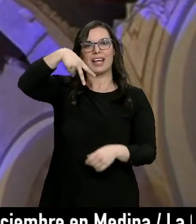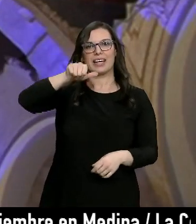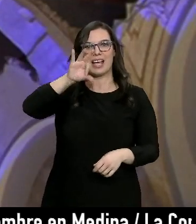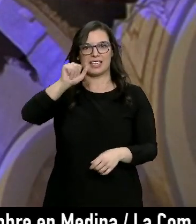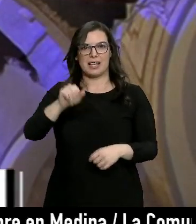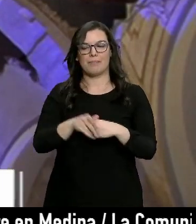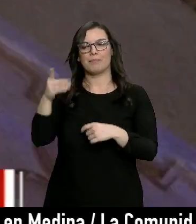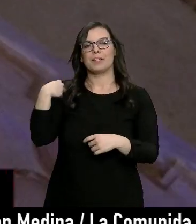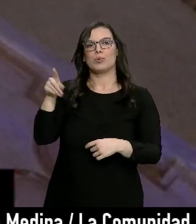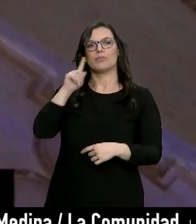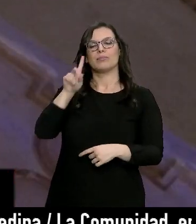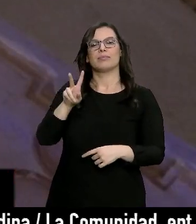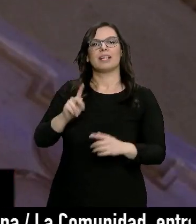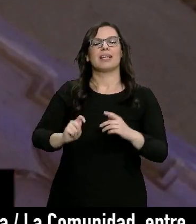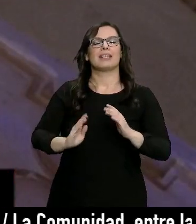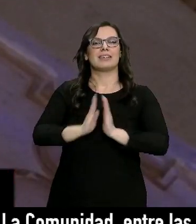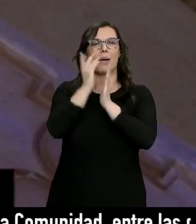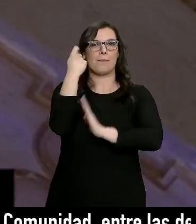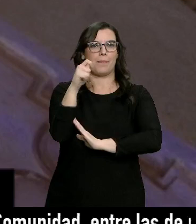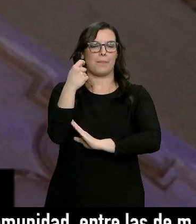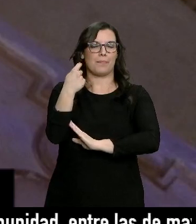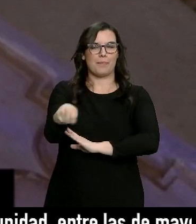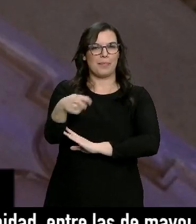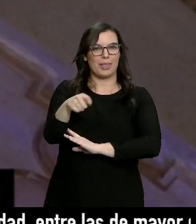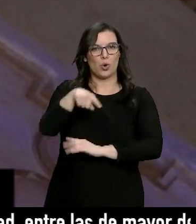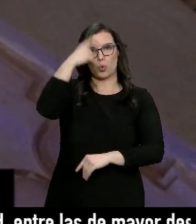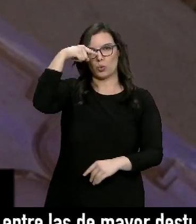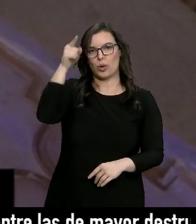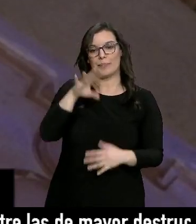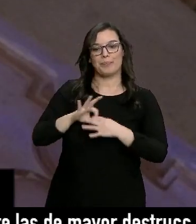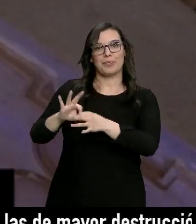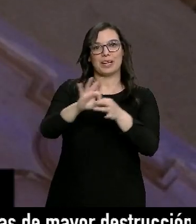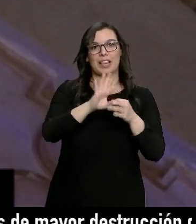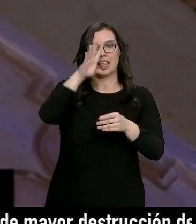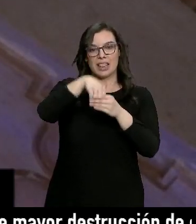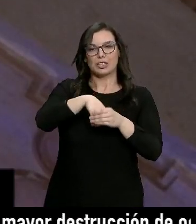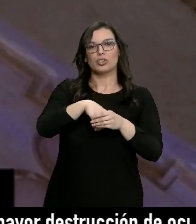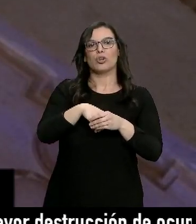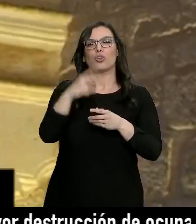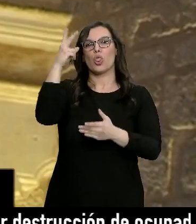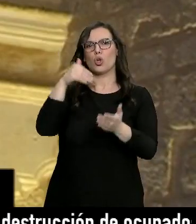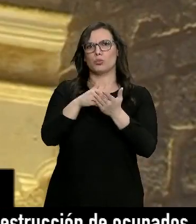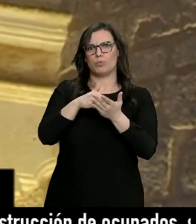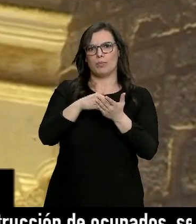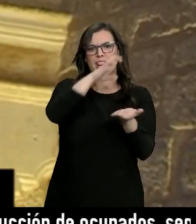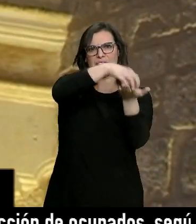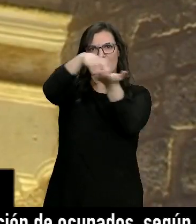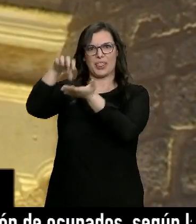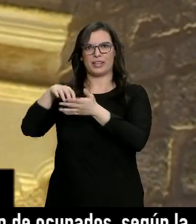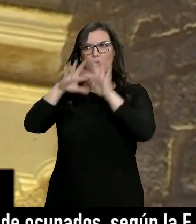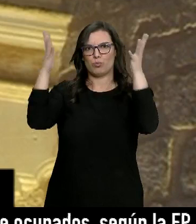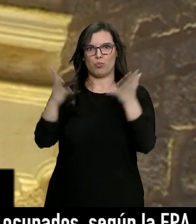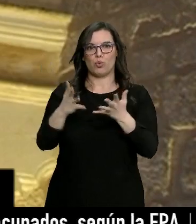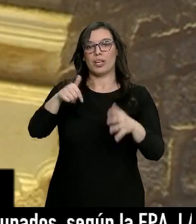Pedro Cultural. Esa alianza de la Agencia Espacial está formada por más de 2.000 miembros de todo el mundo. En